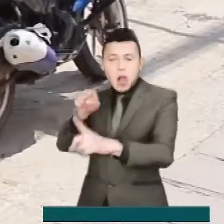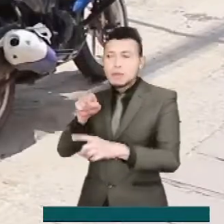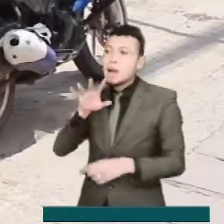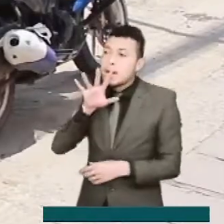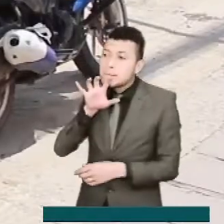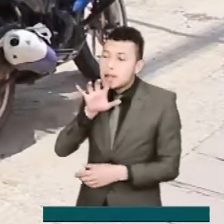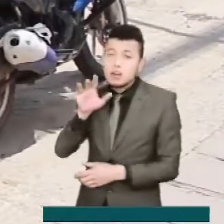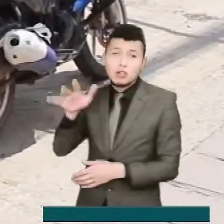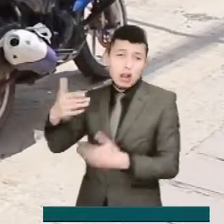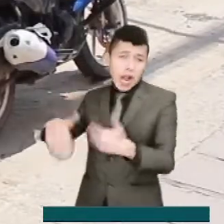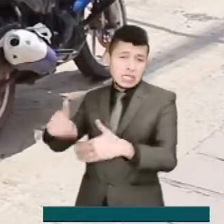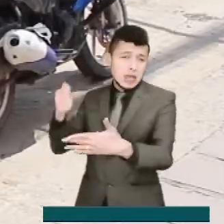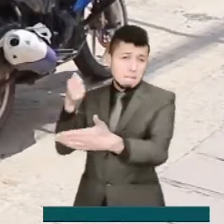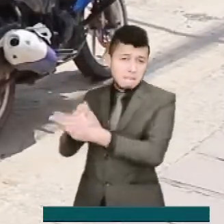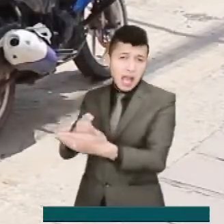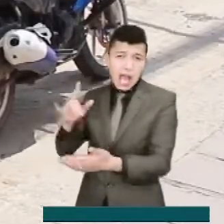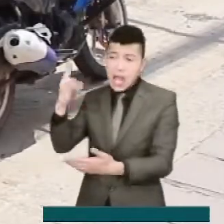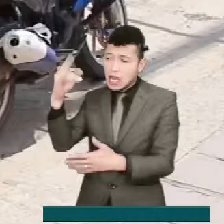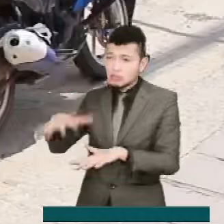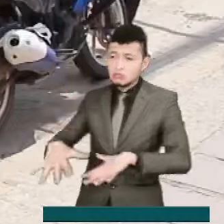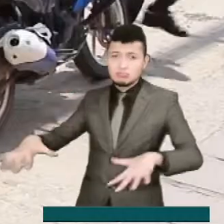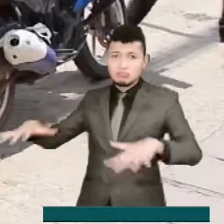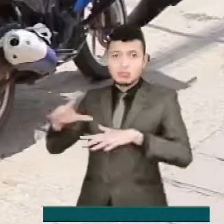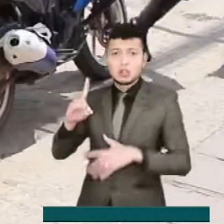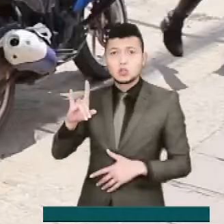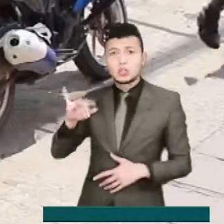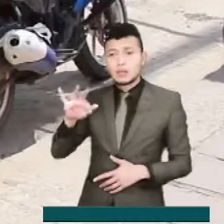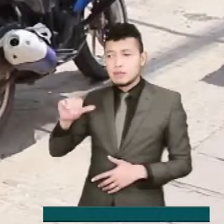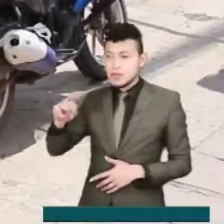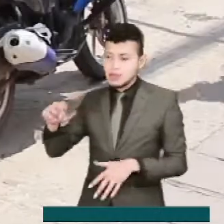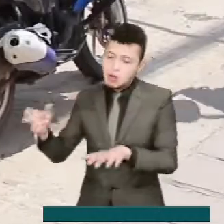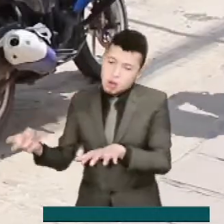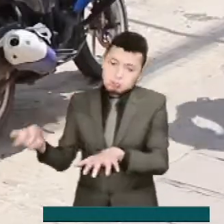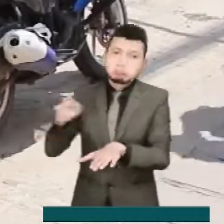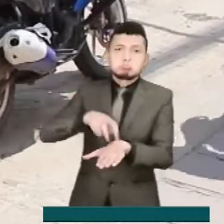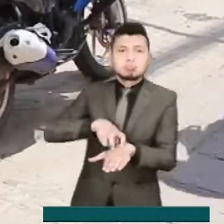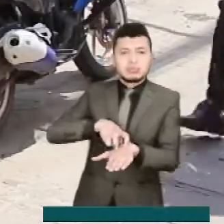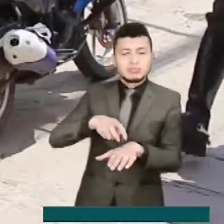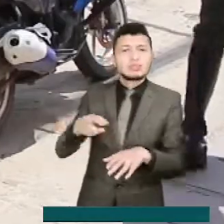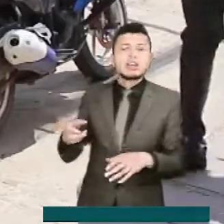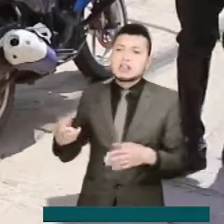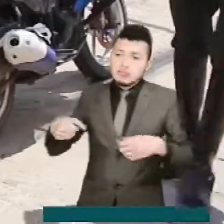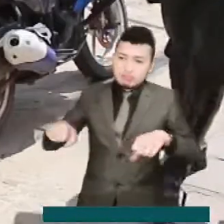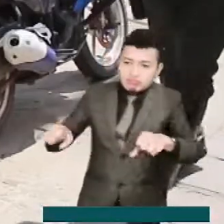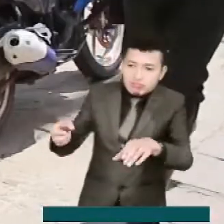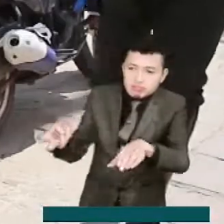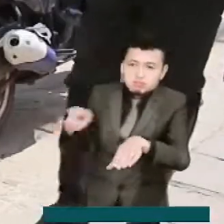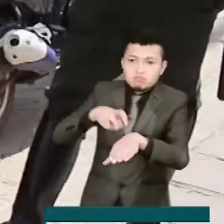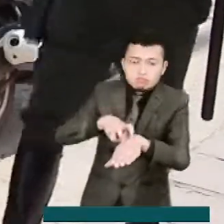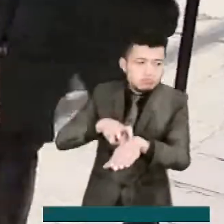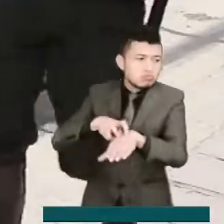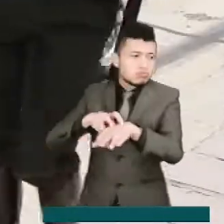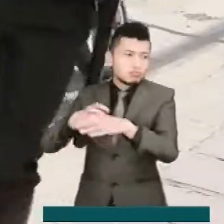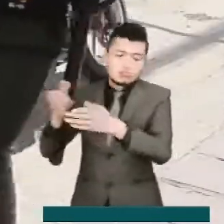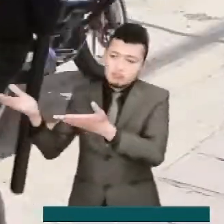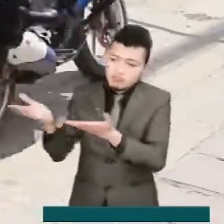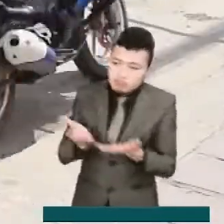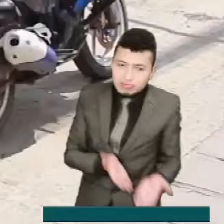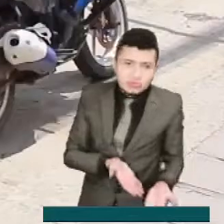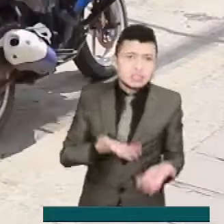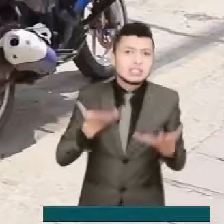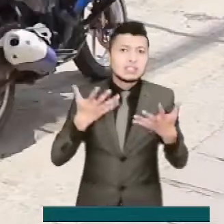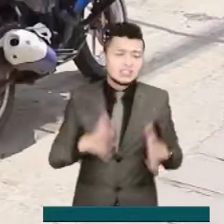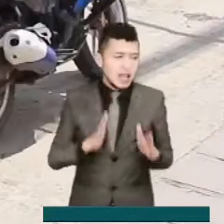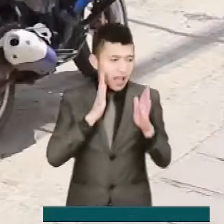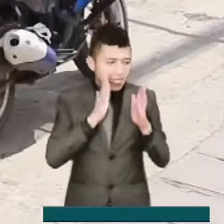perritos callejeros que se accidentan o que son accidentados en las calles de Duitama. En él los trae como a Negrito y